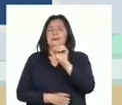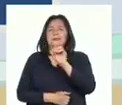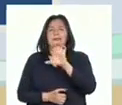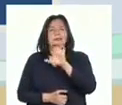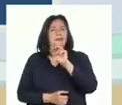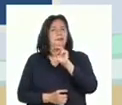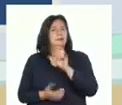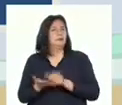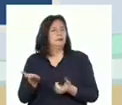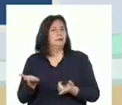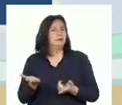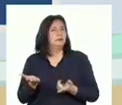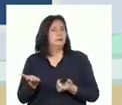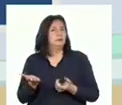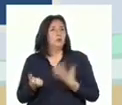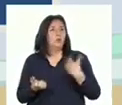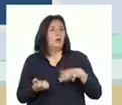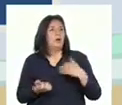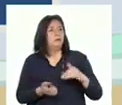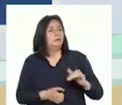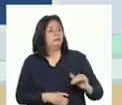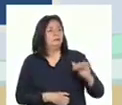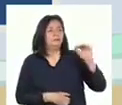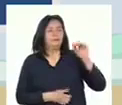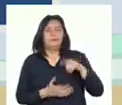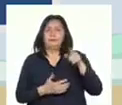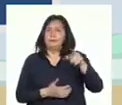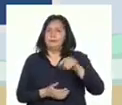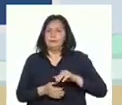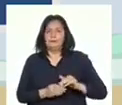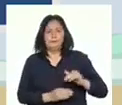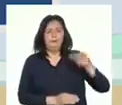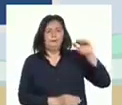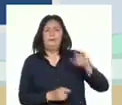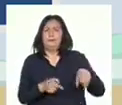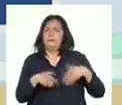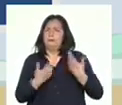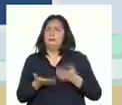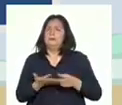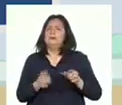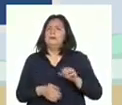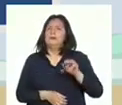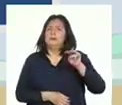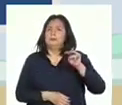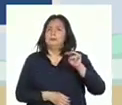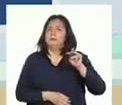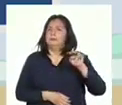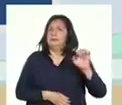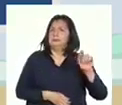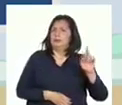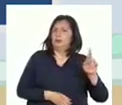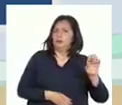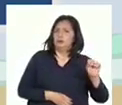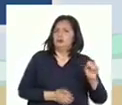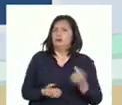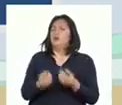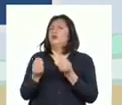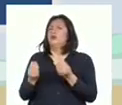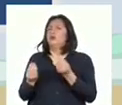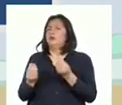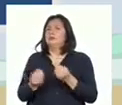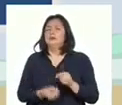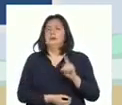130 centímetros. ¡Qué alto, Daniel! Esta talla también puede expresarse en metros. ¿Cómo?